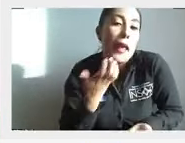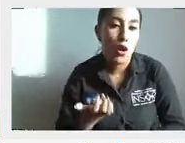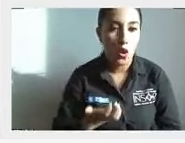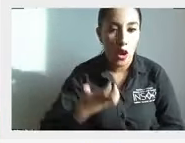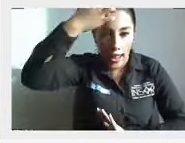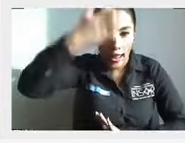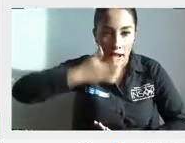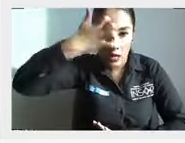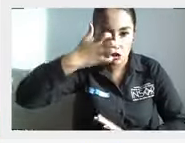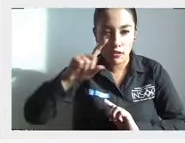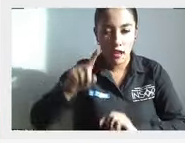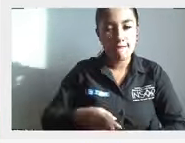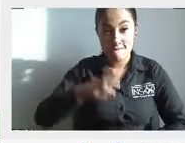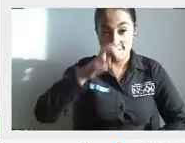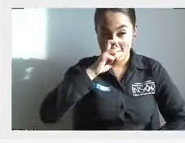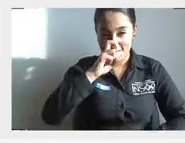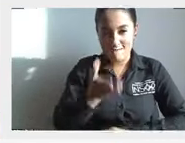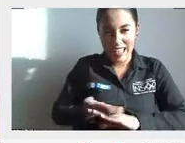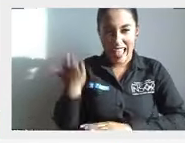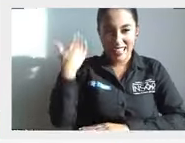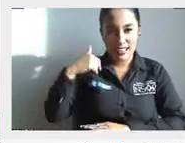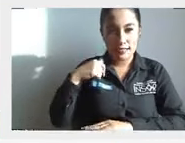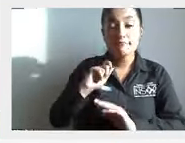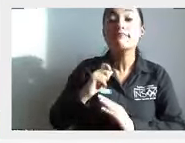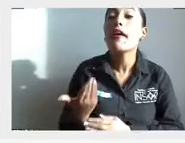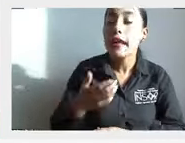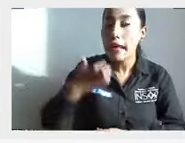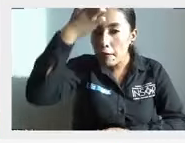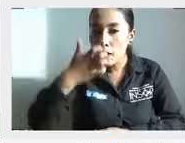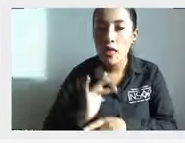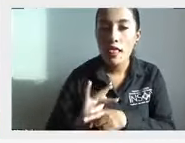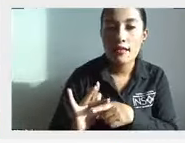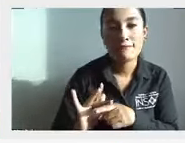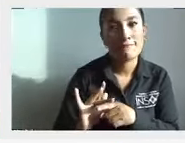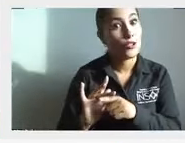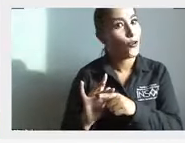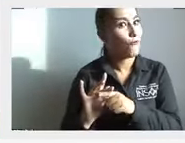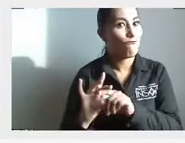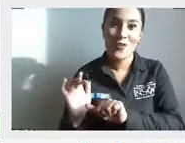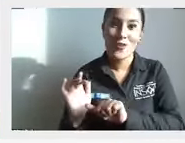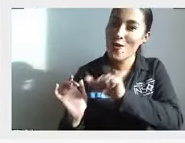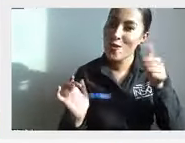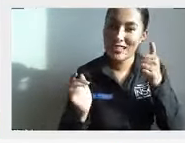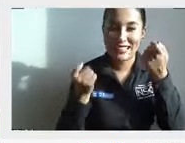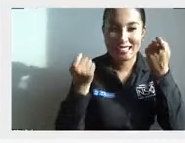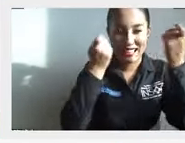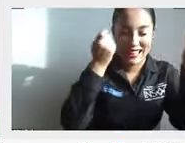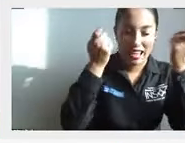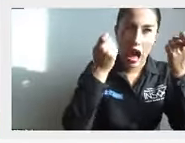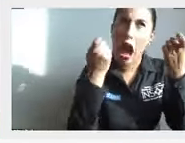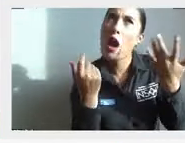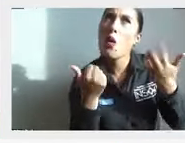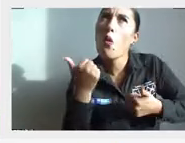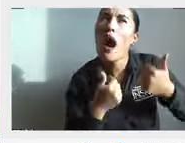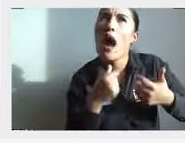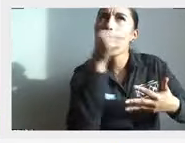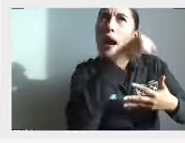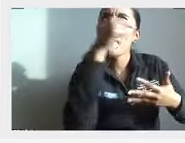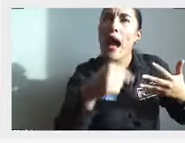misma rigidez que se pensaba, tiene que pensarse muchas otras alternativas, trabajos